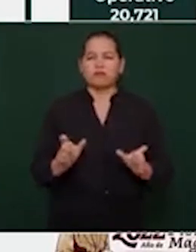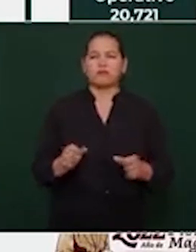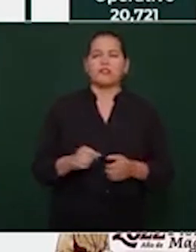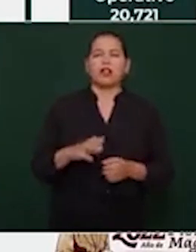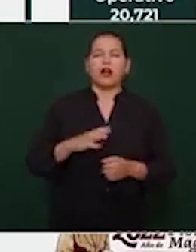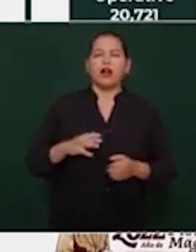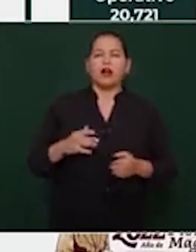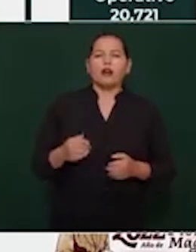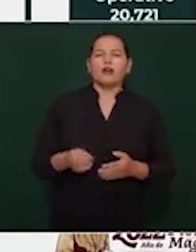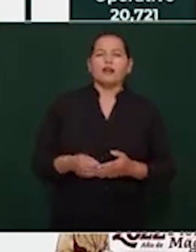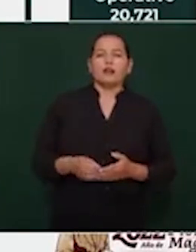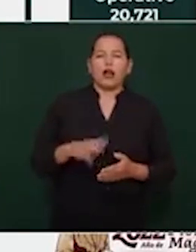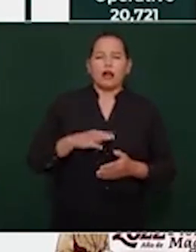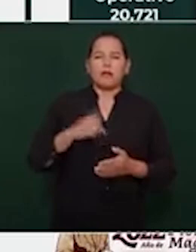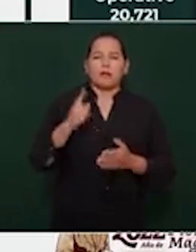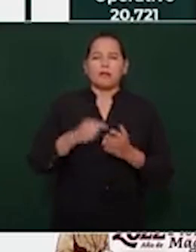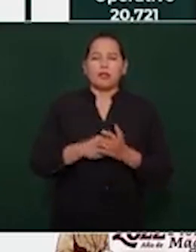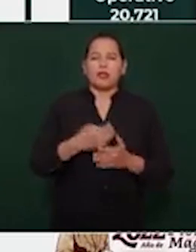1.542,